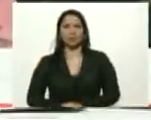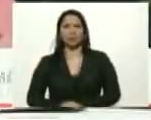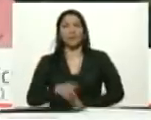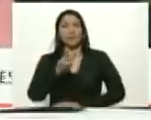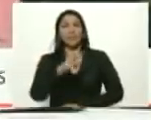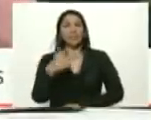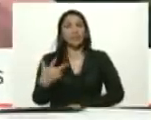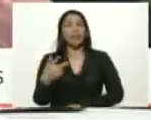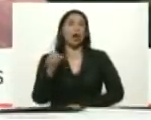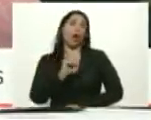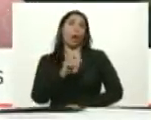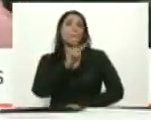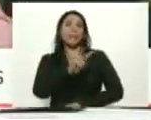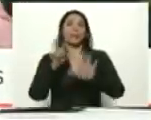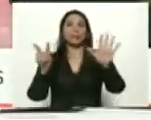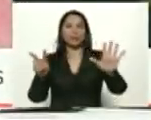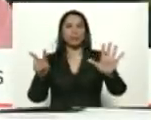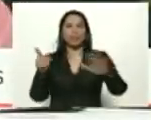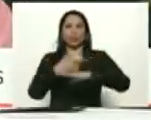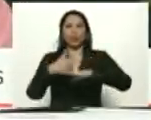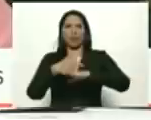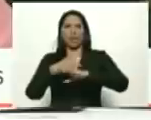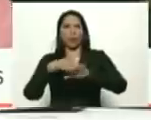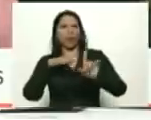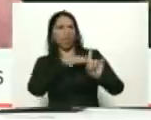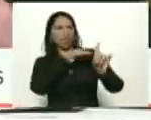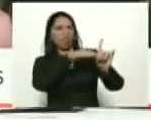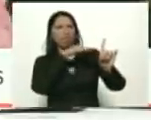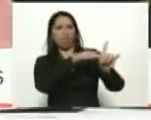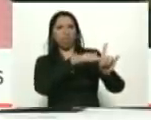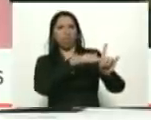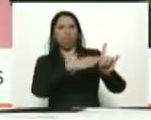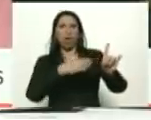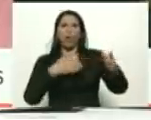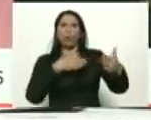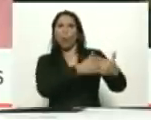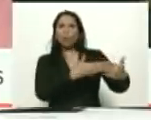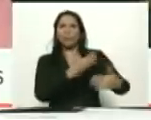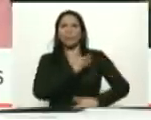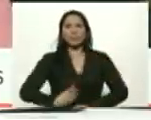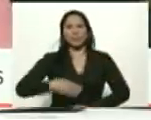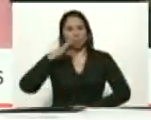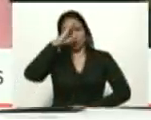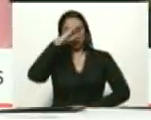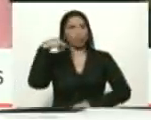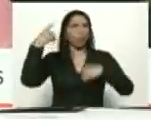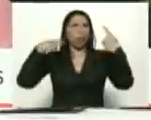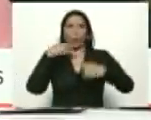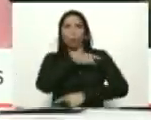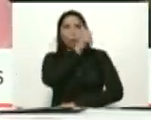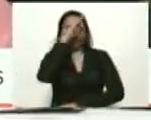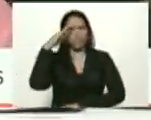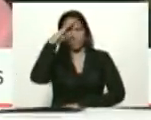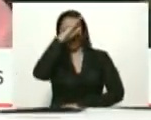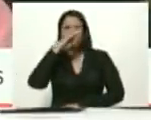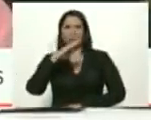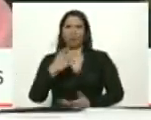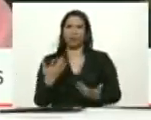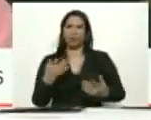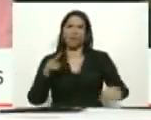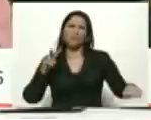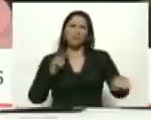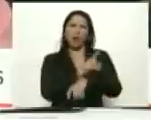23 de 27 gobernadores contra Jair Bolsonaro, y las locuras de él de violar la